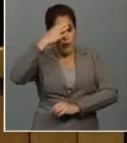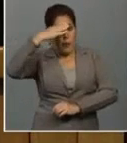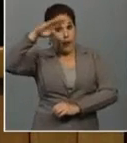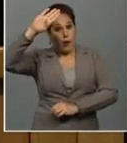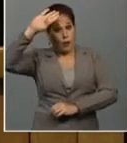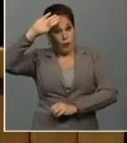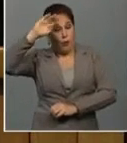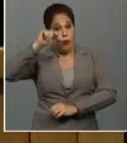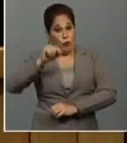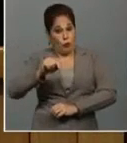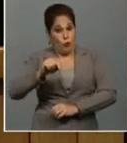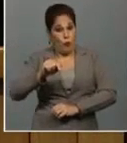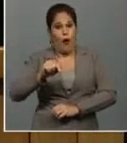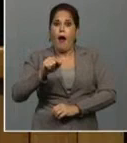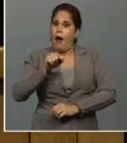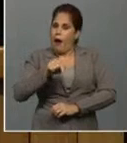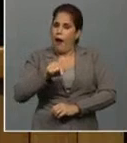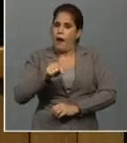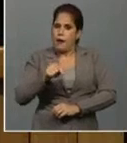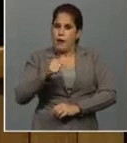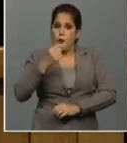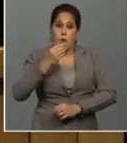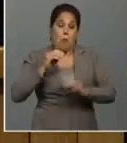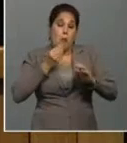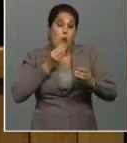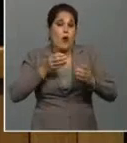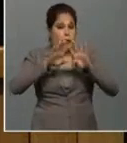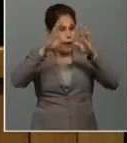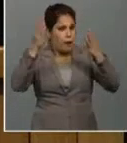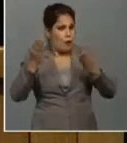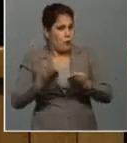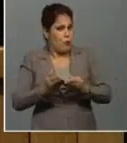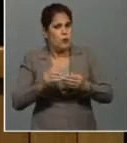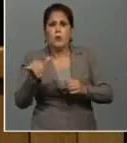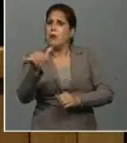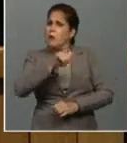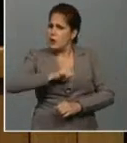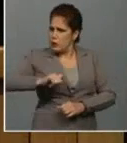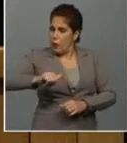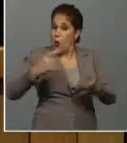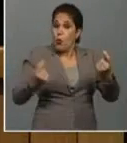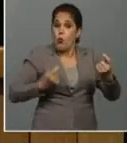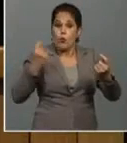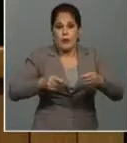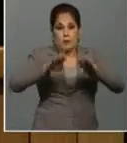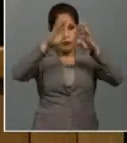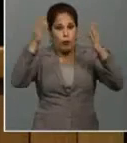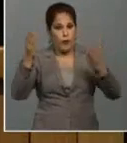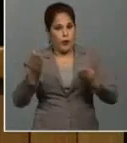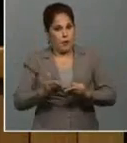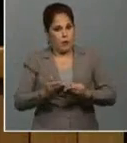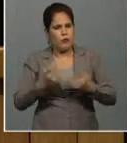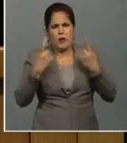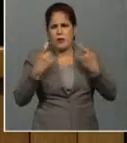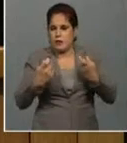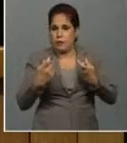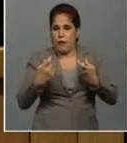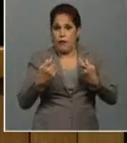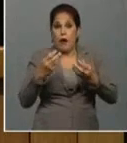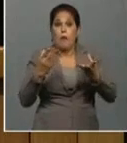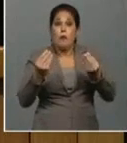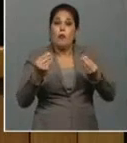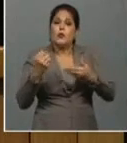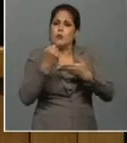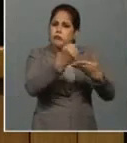cubana que descansa en la noción de que un mundo mejor es posible y que para luchar por él se requiere del concurso de